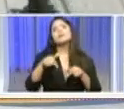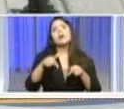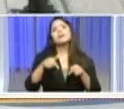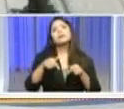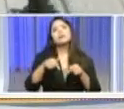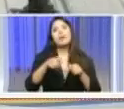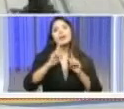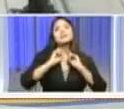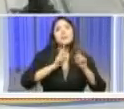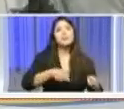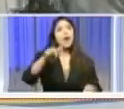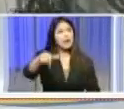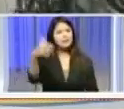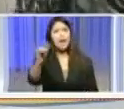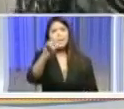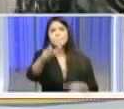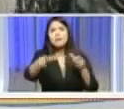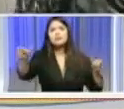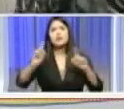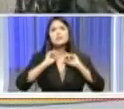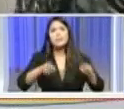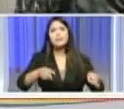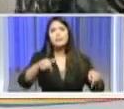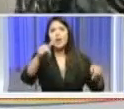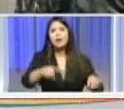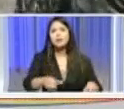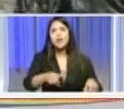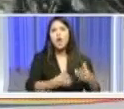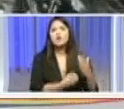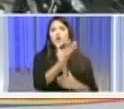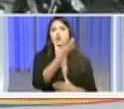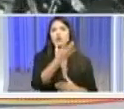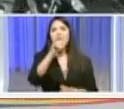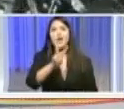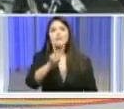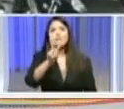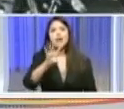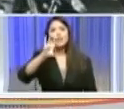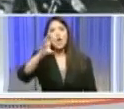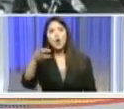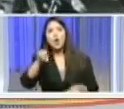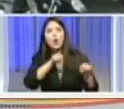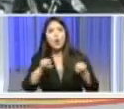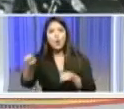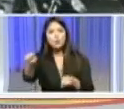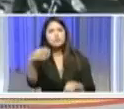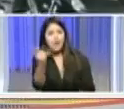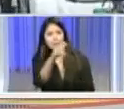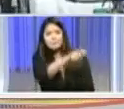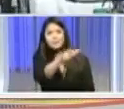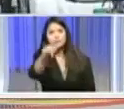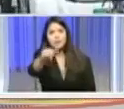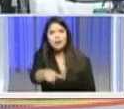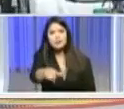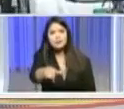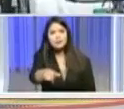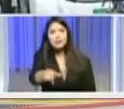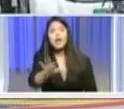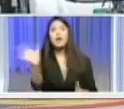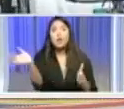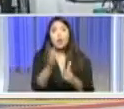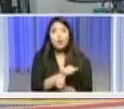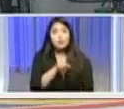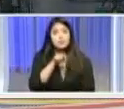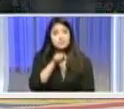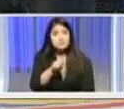techo, hay alguien aquí de los sin techo, del cementerio, los Rosales, el Valle, cochecito, hemos